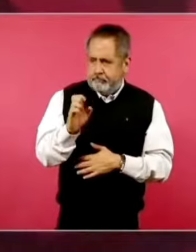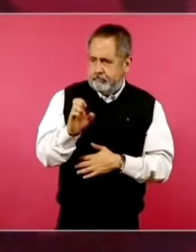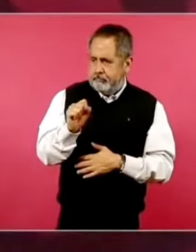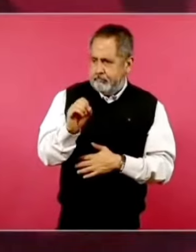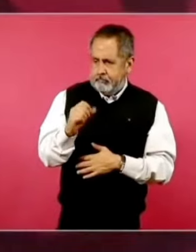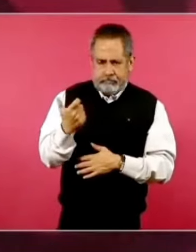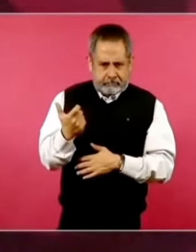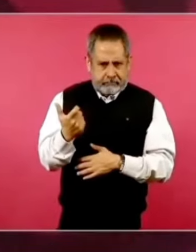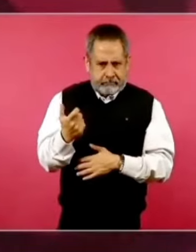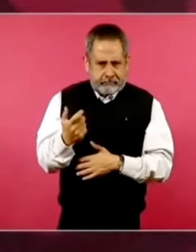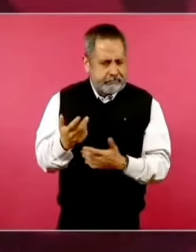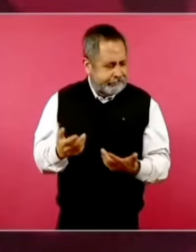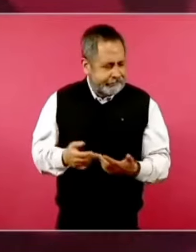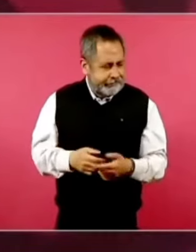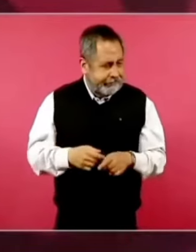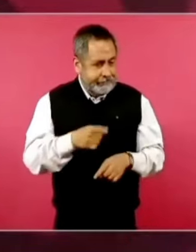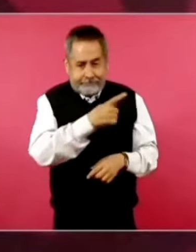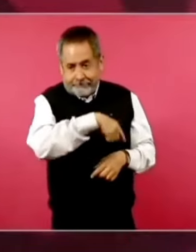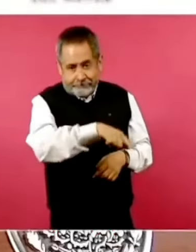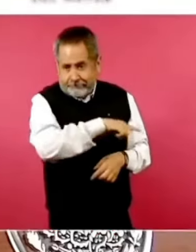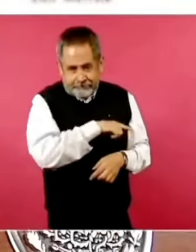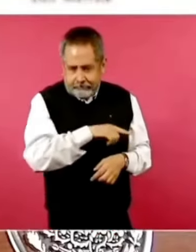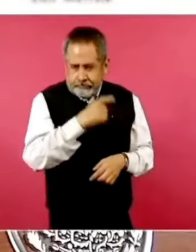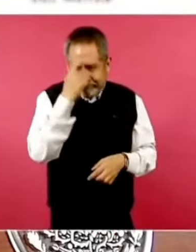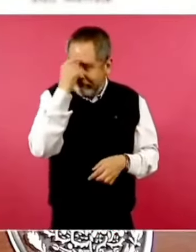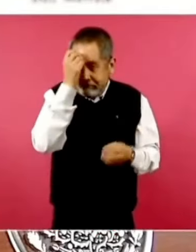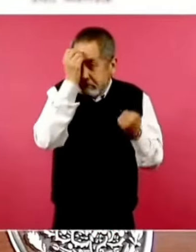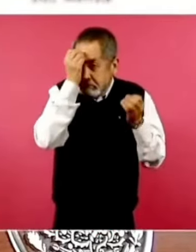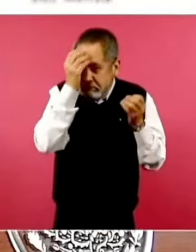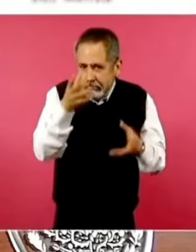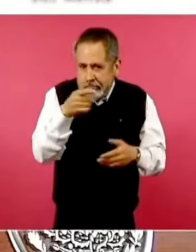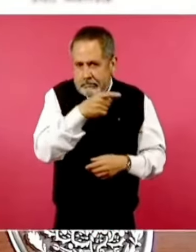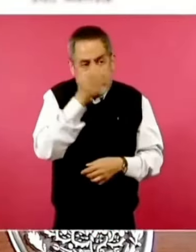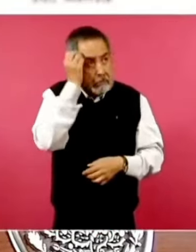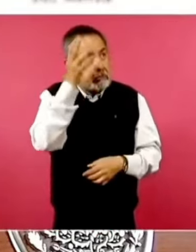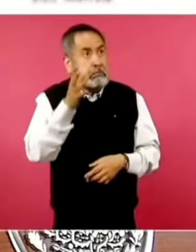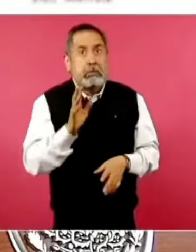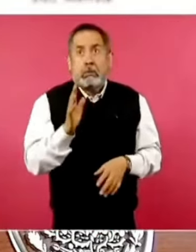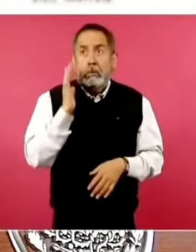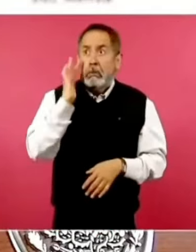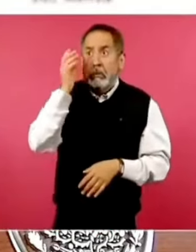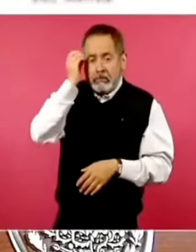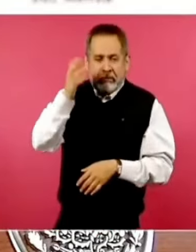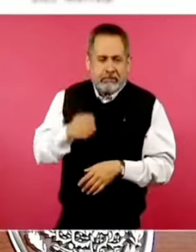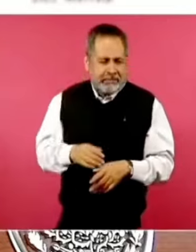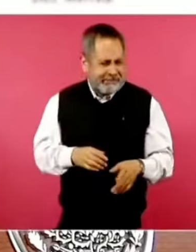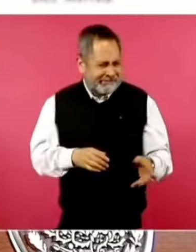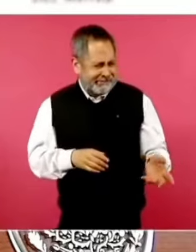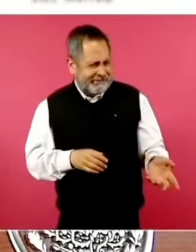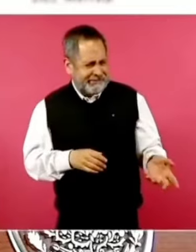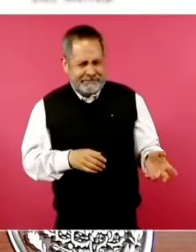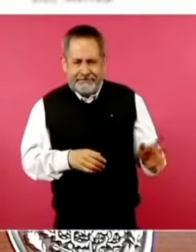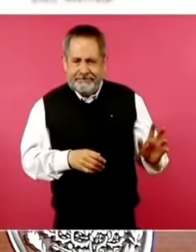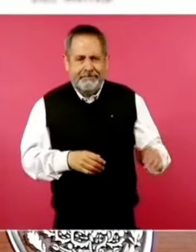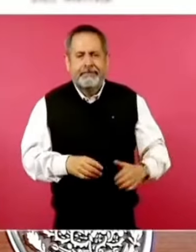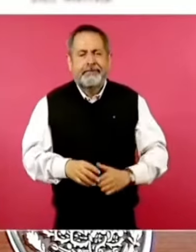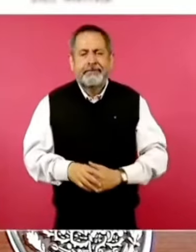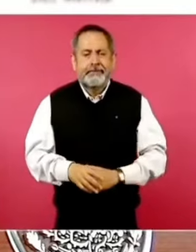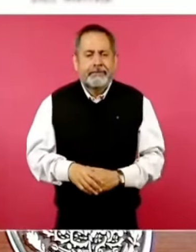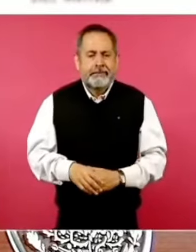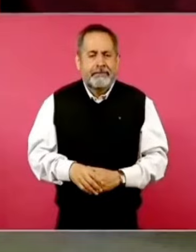Se les olvida que no se veía